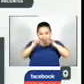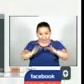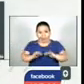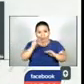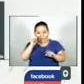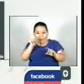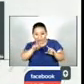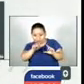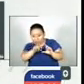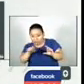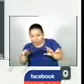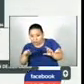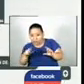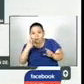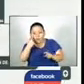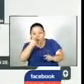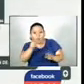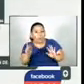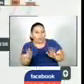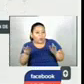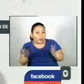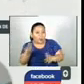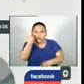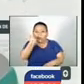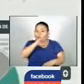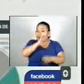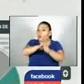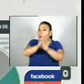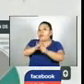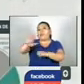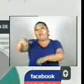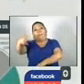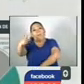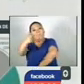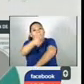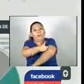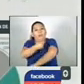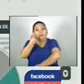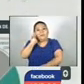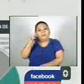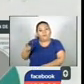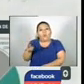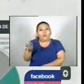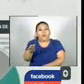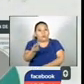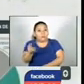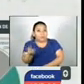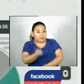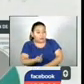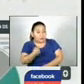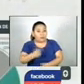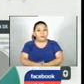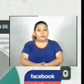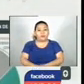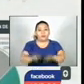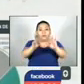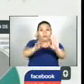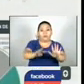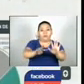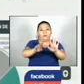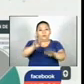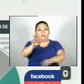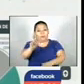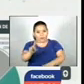porque primero vamos a hablar de la situación de la enfermedad, luego de la vacuna, pero en este caso con el pronóstico de los pacientes,